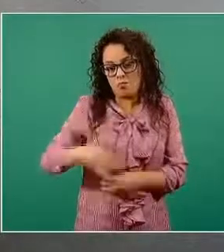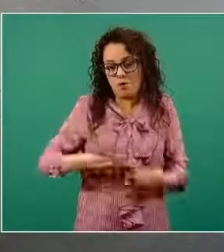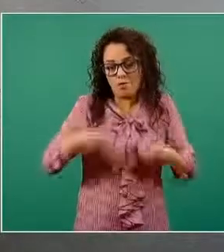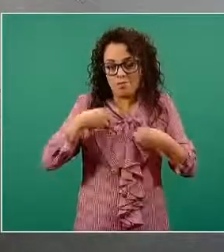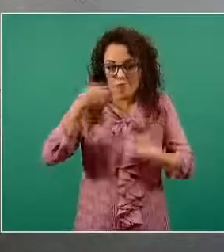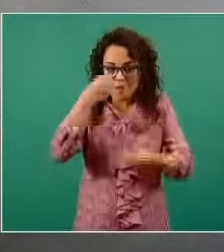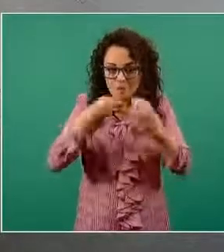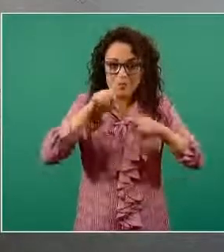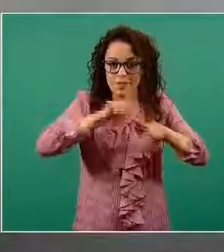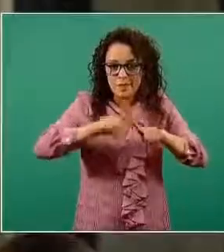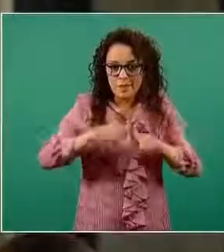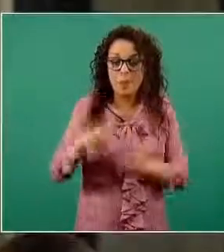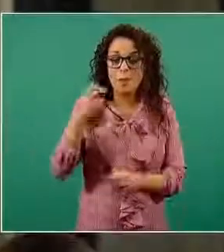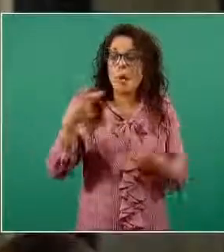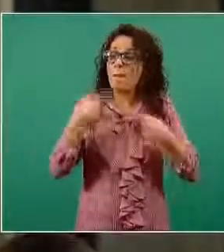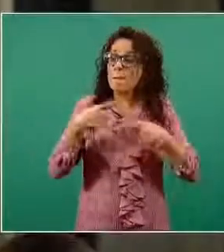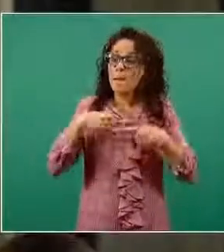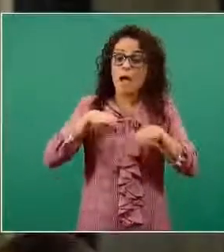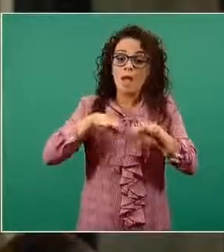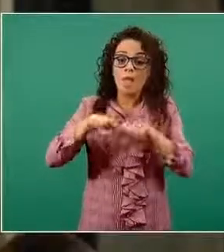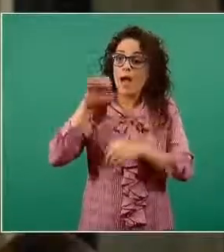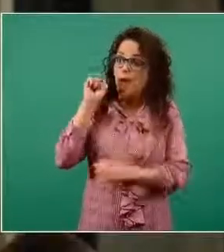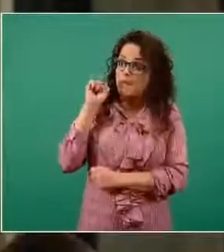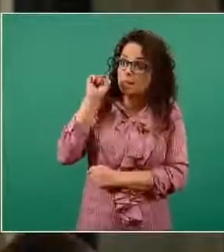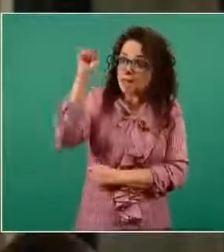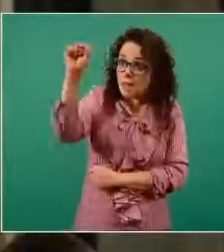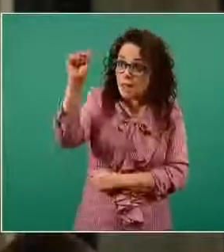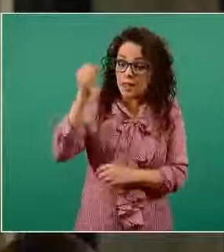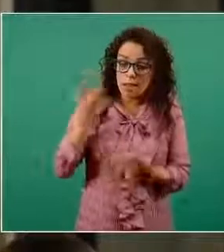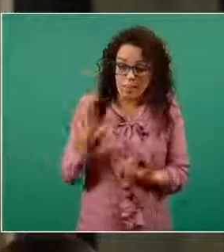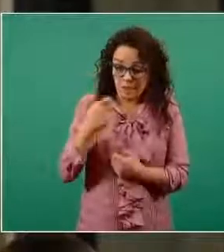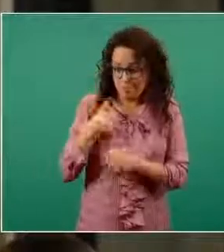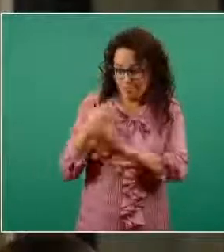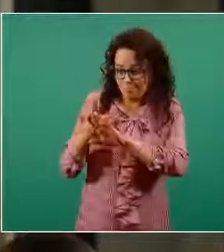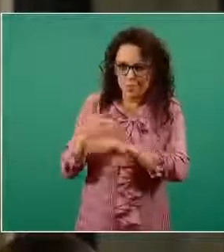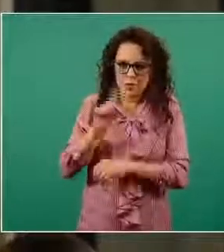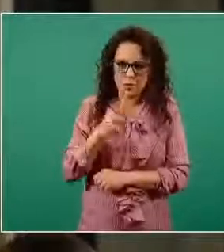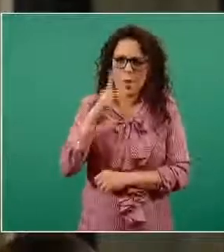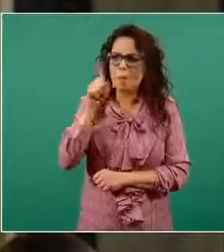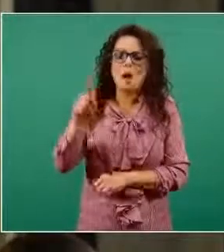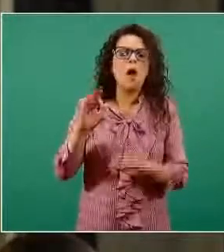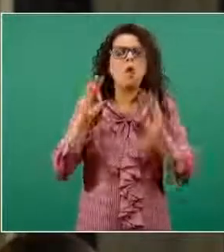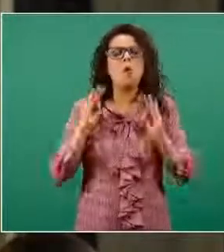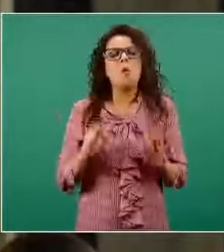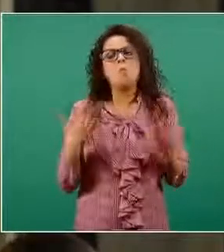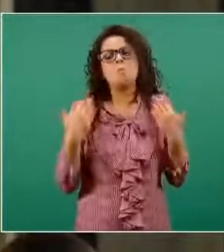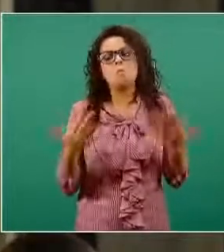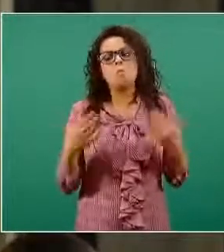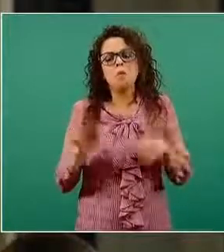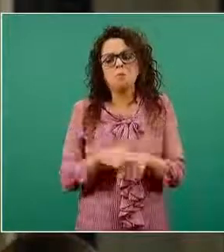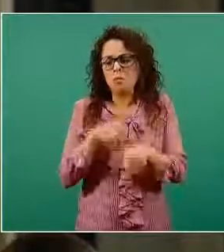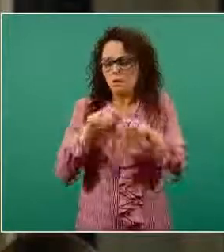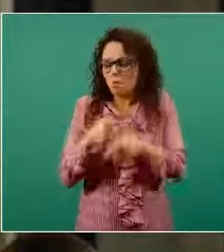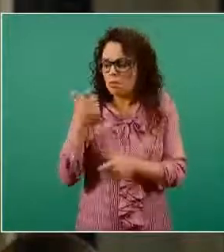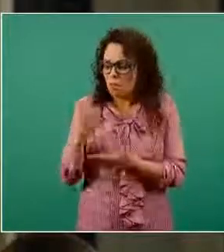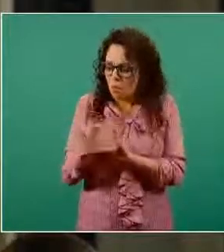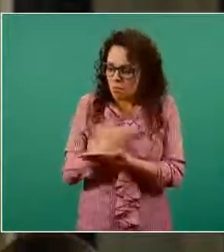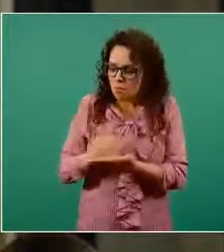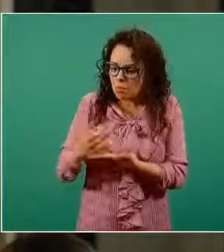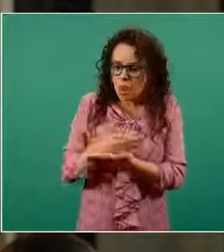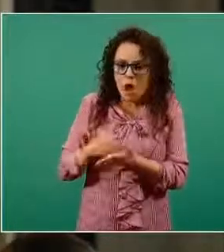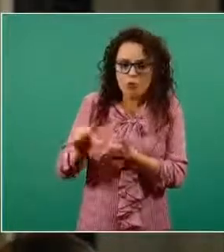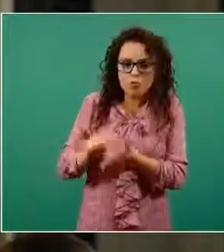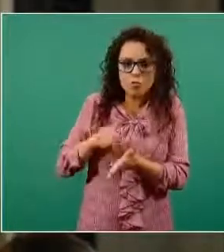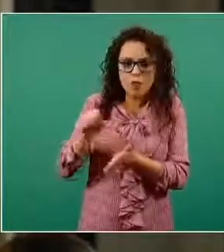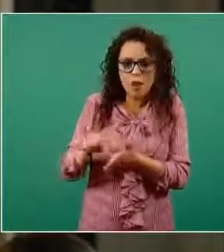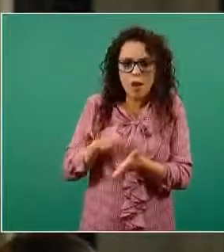trabajadores sindicalizados, y conste que no es ninguna grilla, pues están muy cómodos porque siguen percibiendo sus sueldos y sus prestaciones